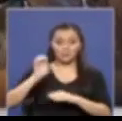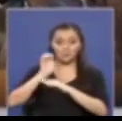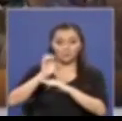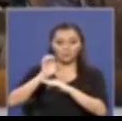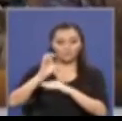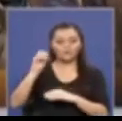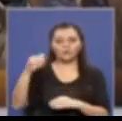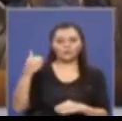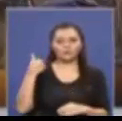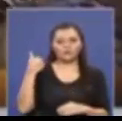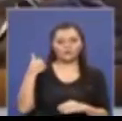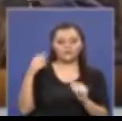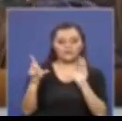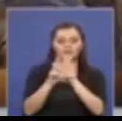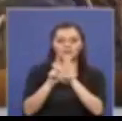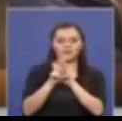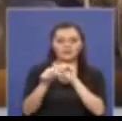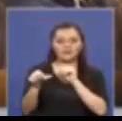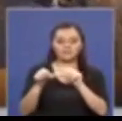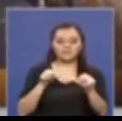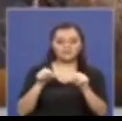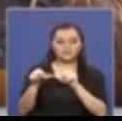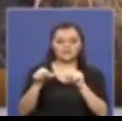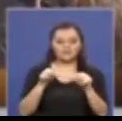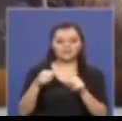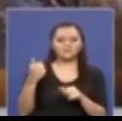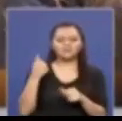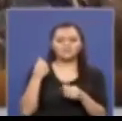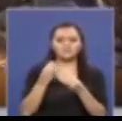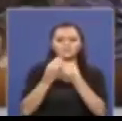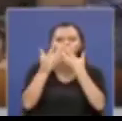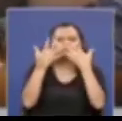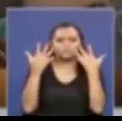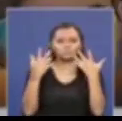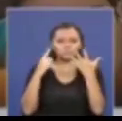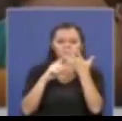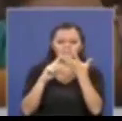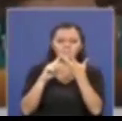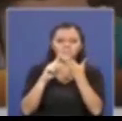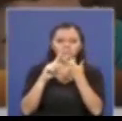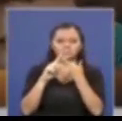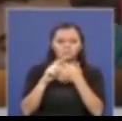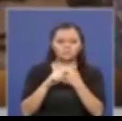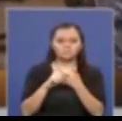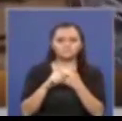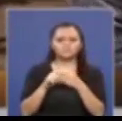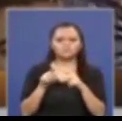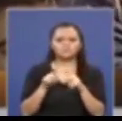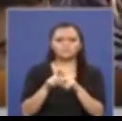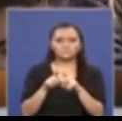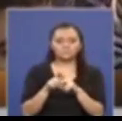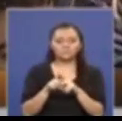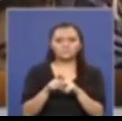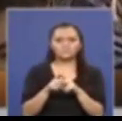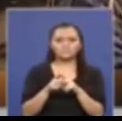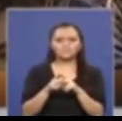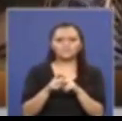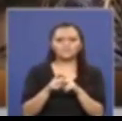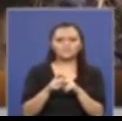contamos con un código administrativo. Lo que tenemos son varias normas dispersas, un ERJAFE, un estatuto de